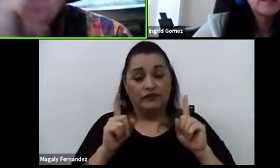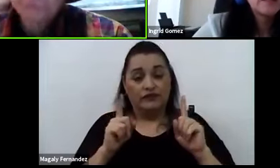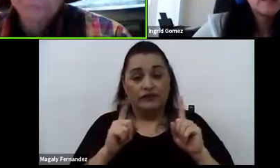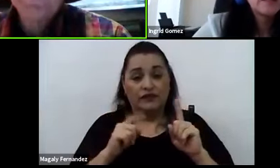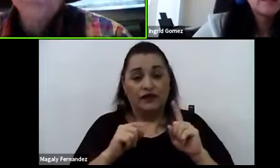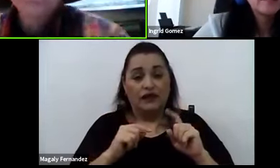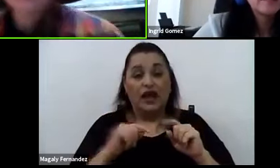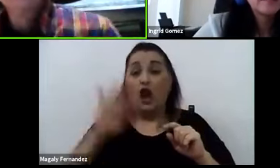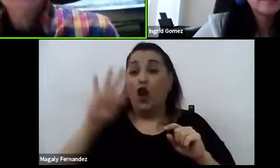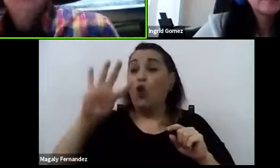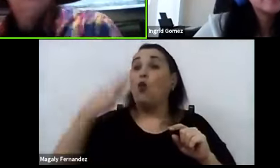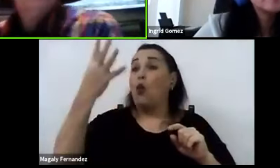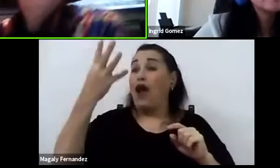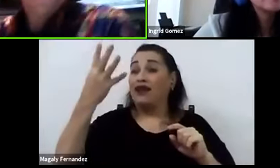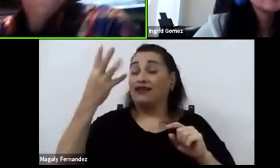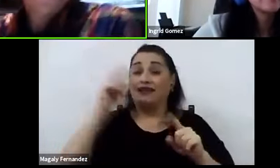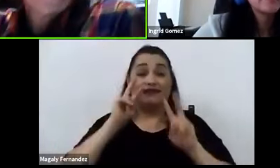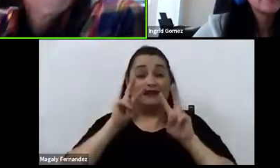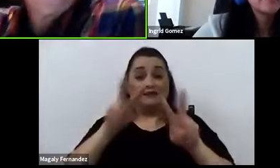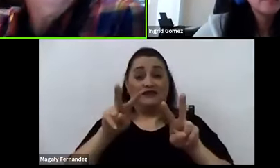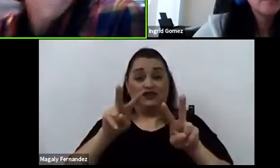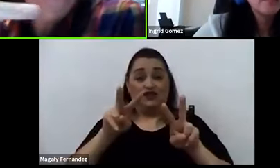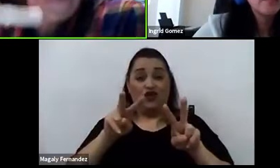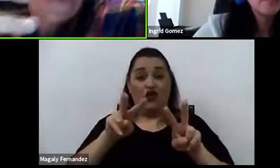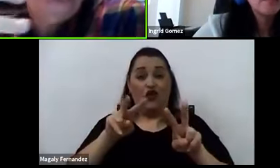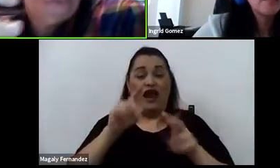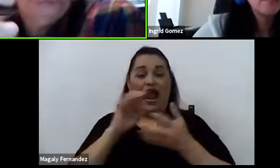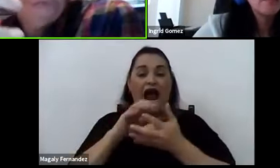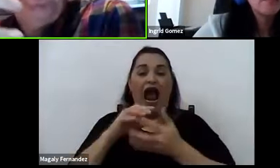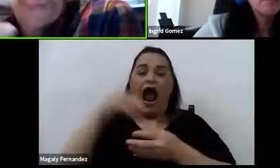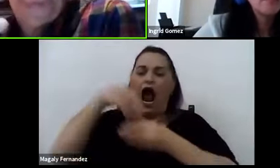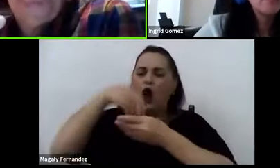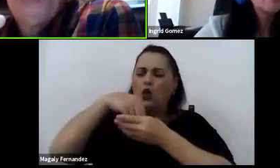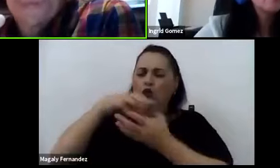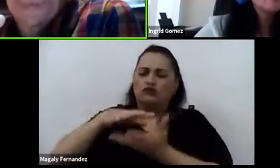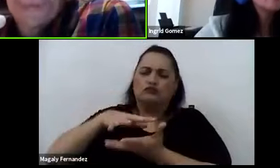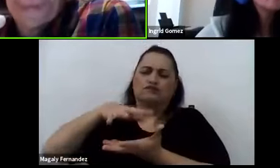sería una cuarta dimensión de ese acúmulo en exceso